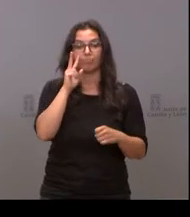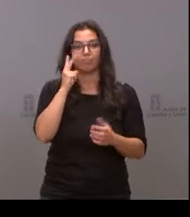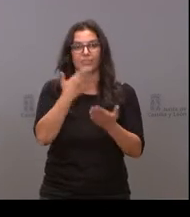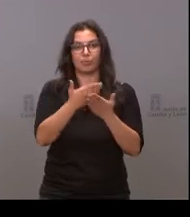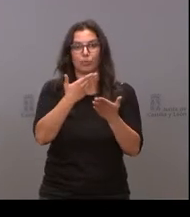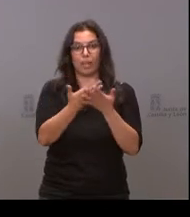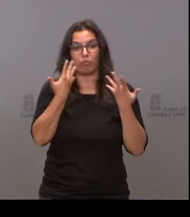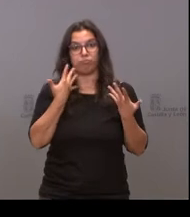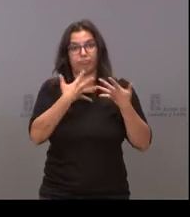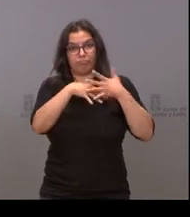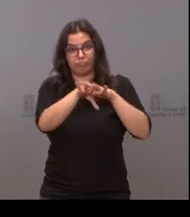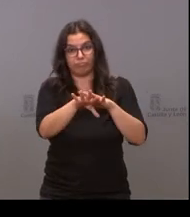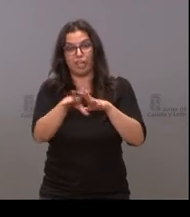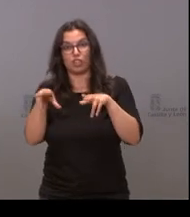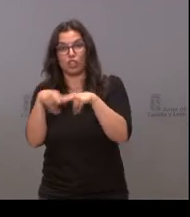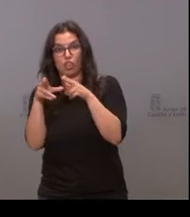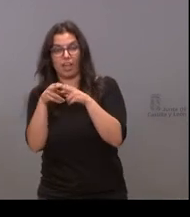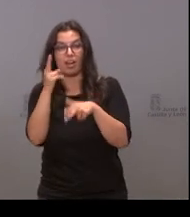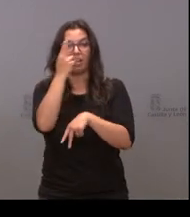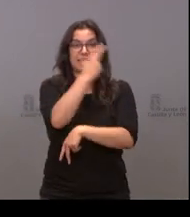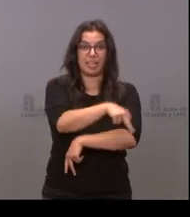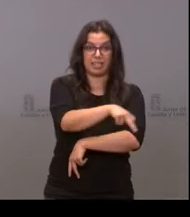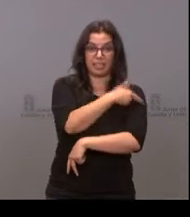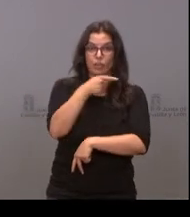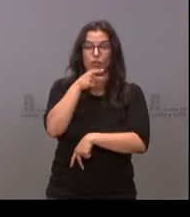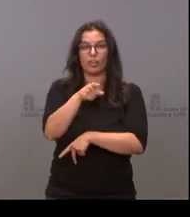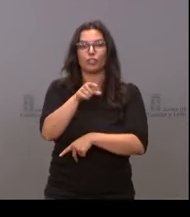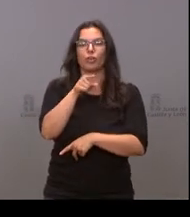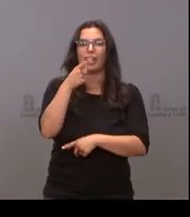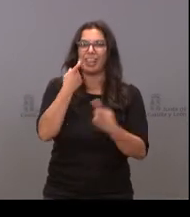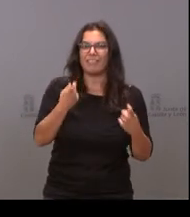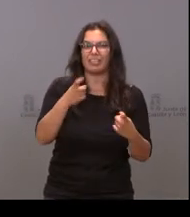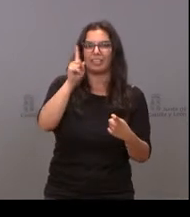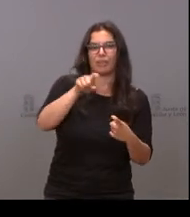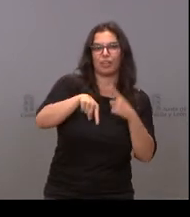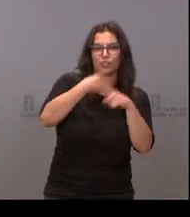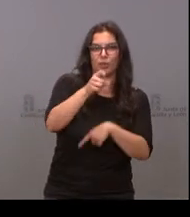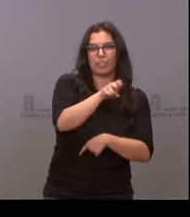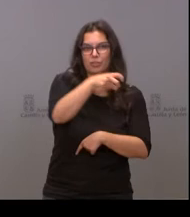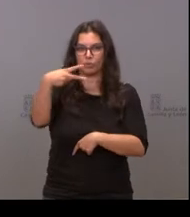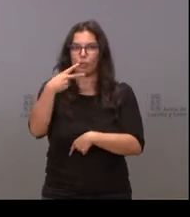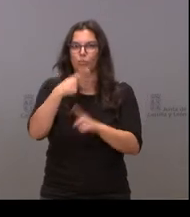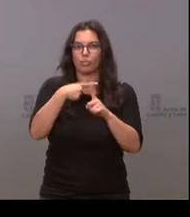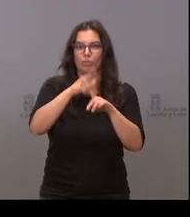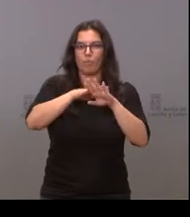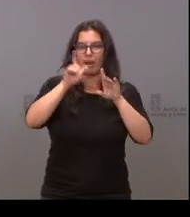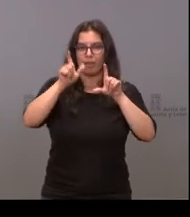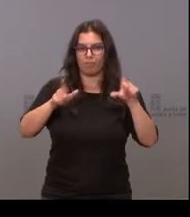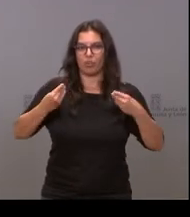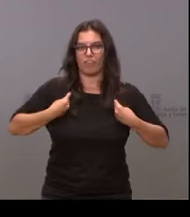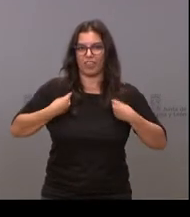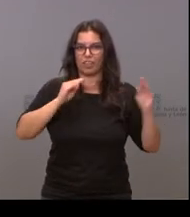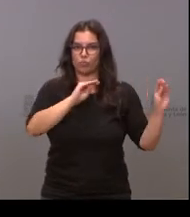es posible y que además revierte en la calidad de vida de las personas esta coordinación sociosanitaria es